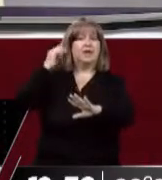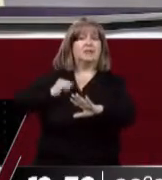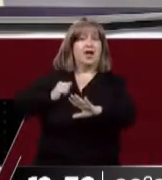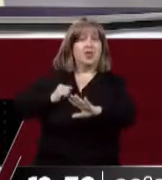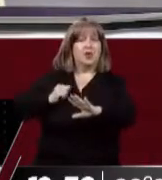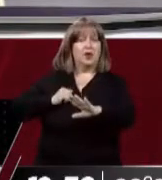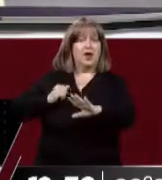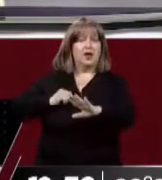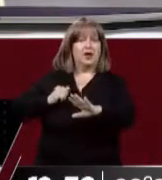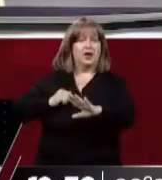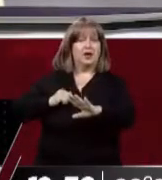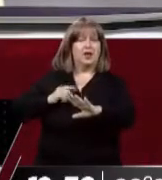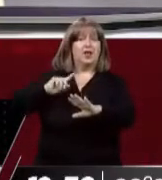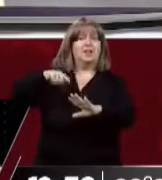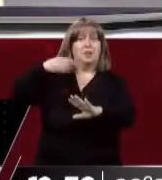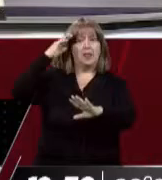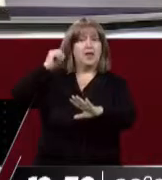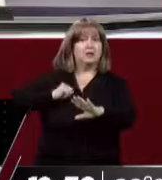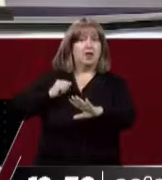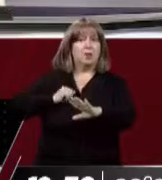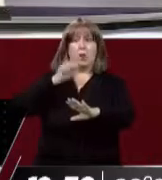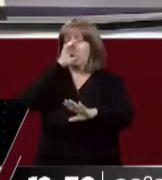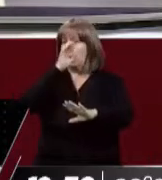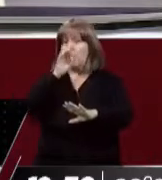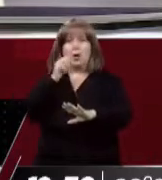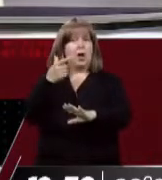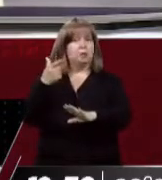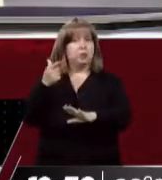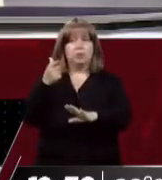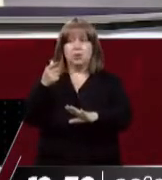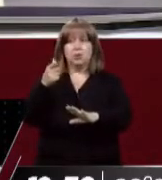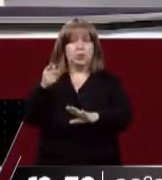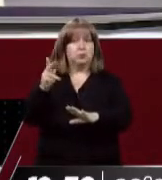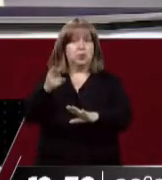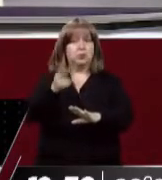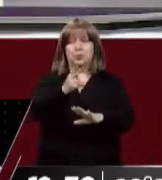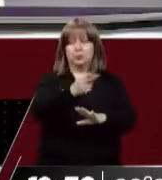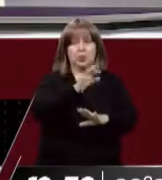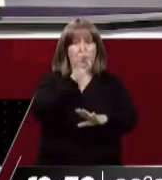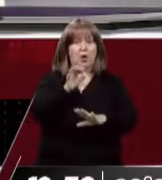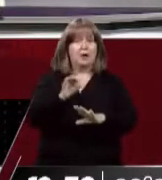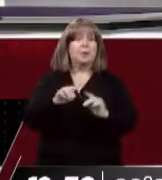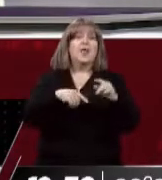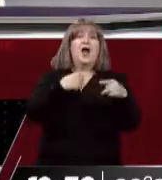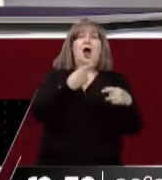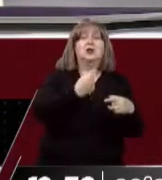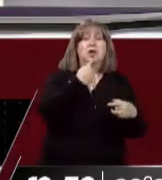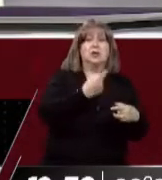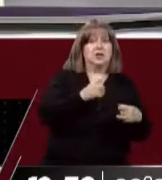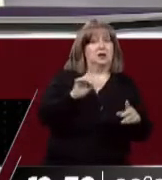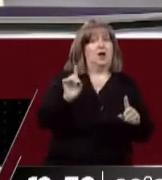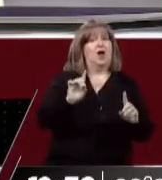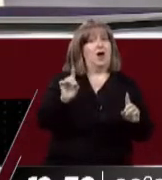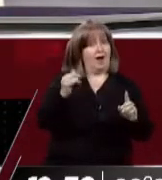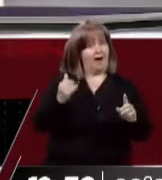crímenes o mejor dicho no dice casi dice no hubo crímenes políticos en la argentina cuando desde otros sectores no necesariamente opositores le vienen marcando